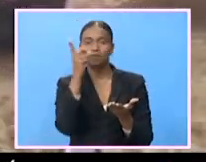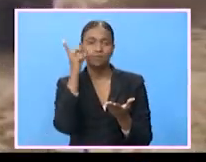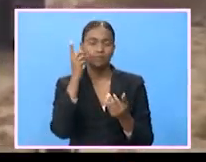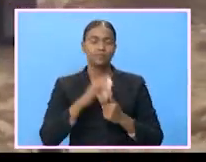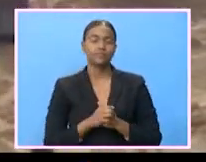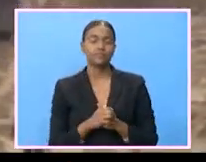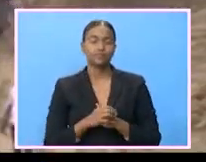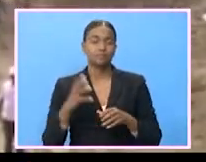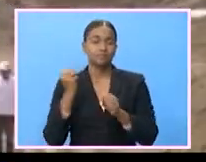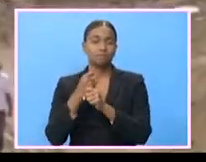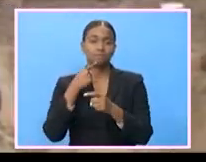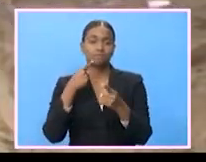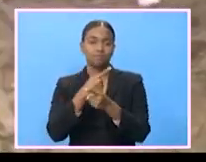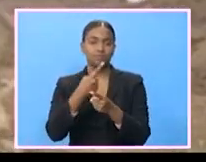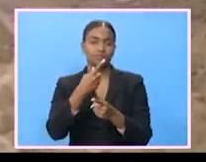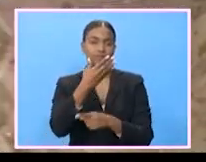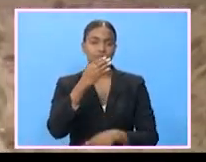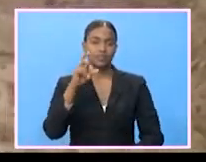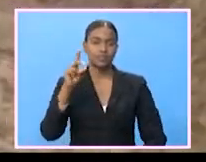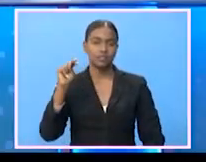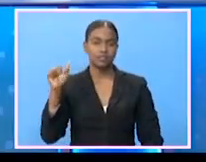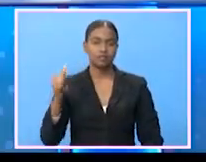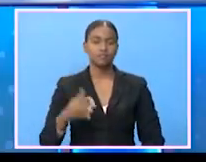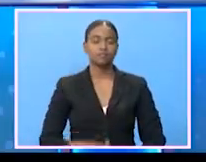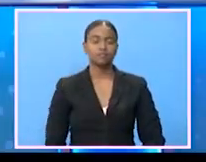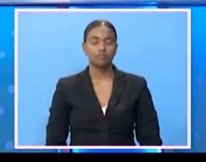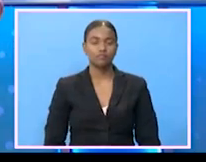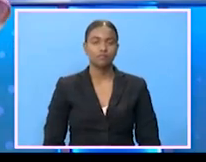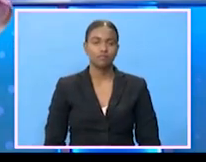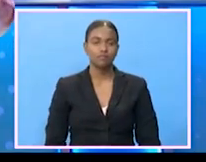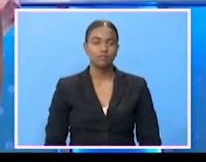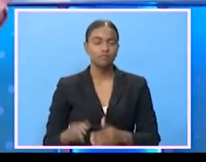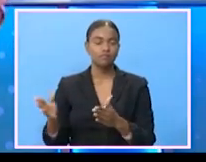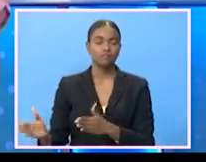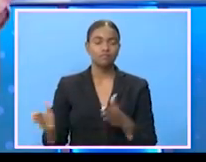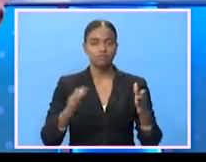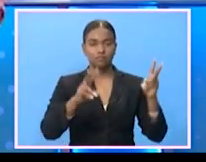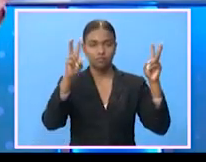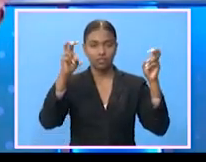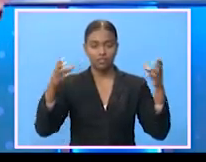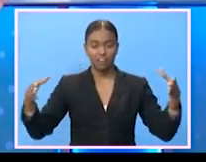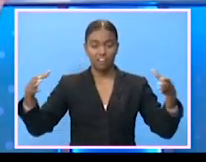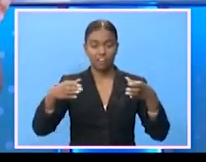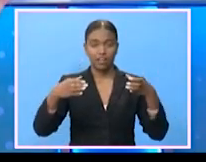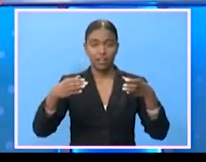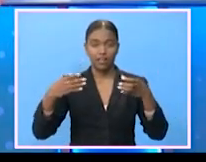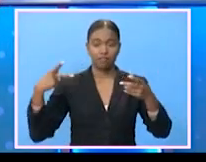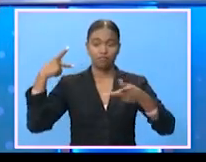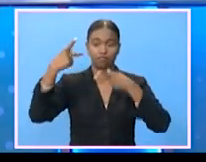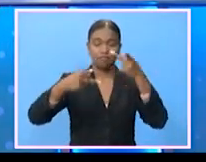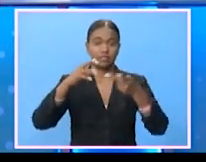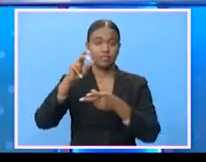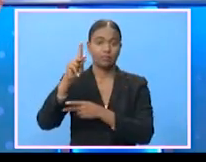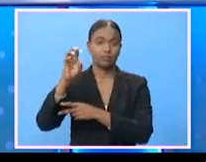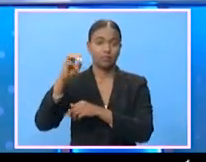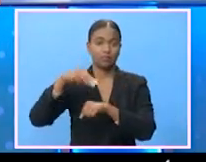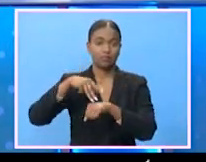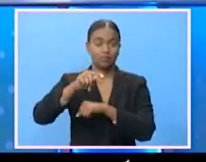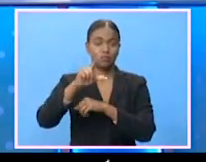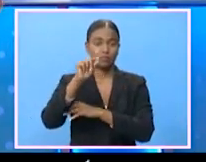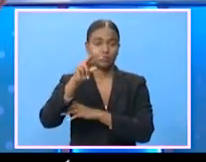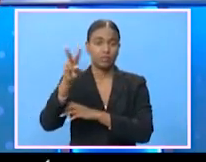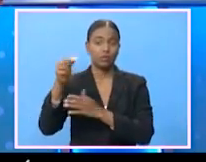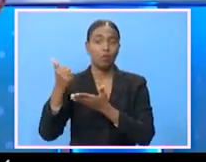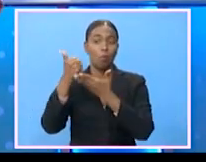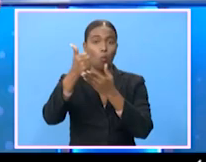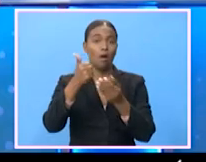Para 4RD Noticias, Diana Carreras. Cambiamos de tema. La Feria Expo Turismo 2022, que es una actividad que